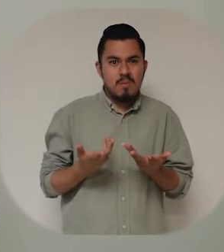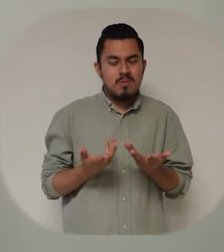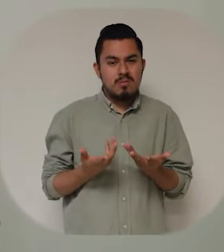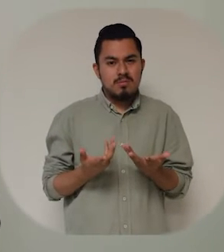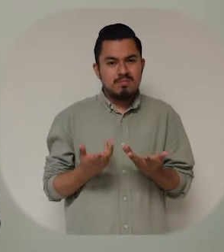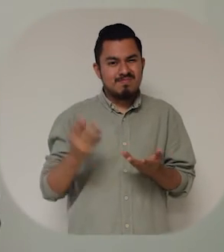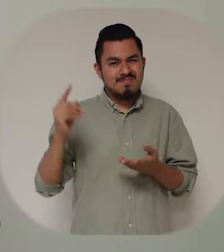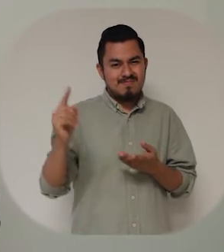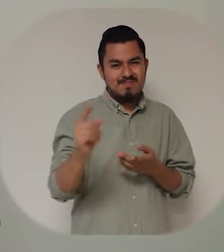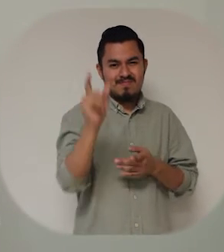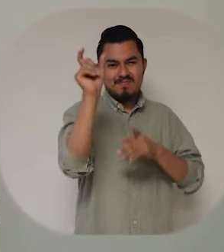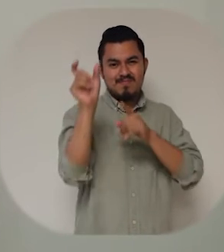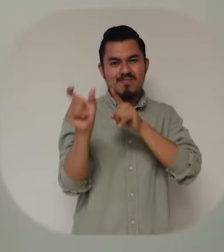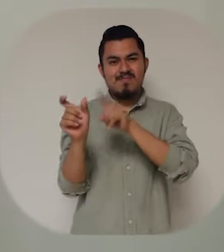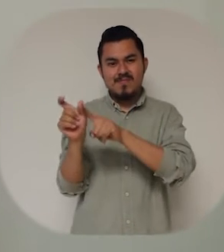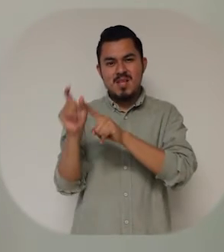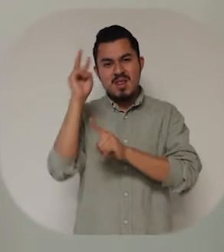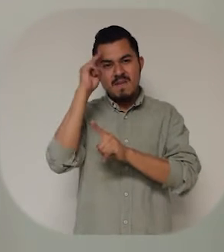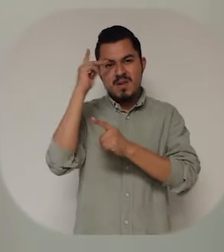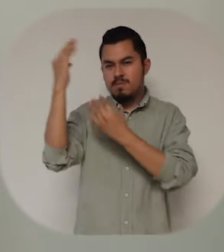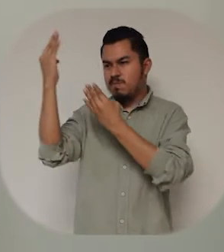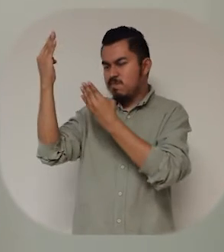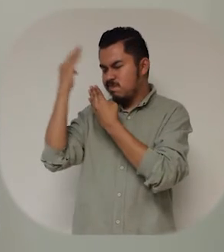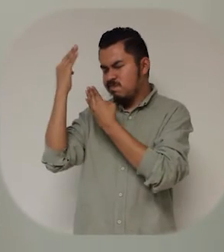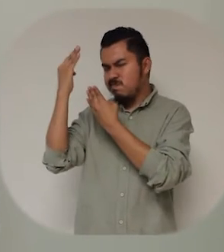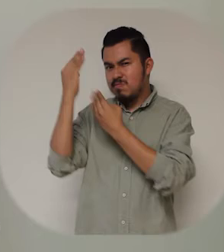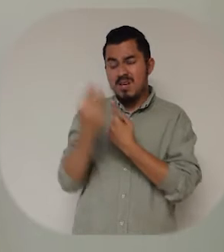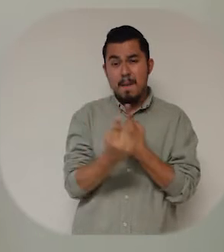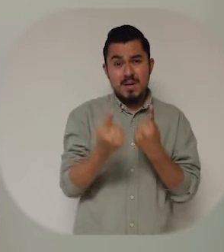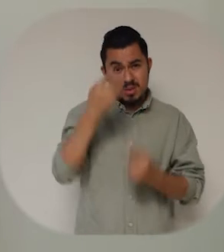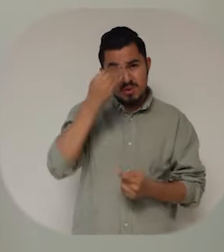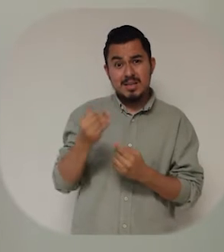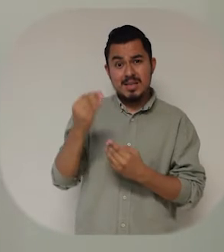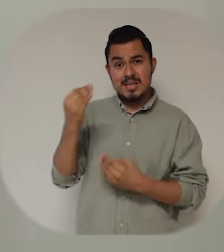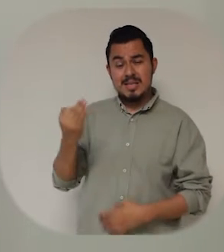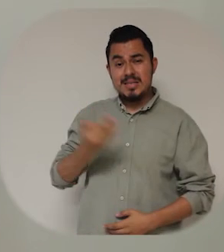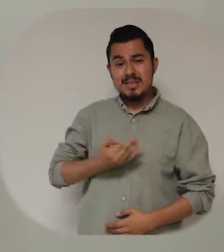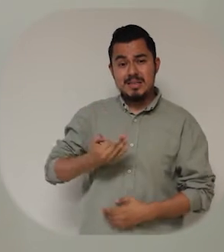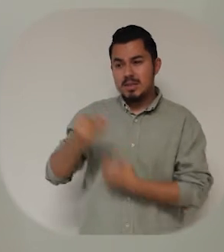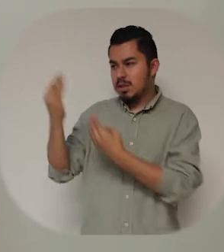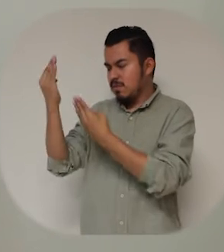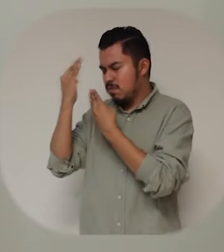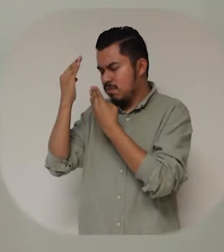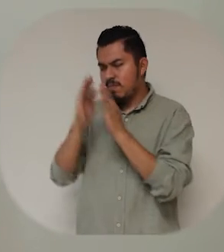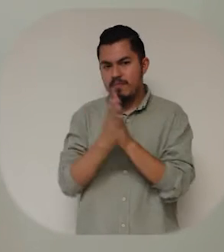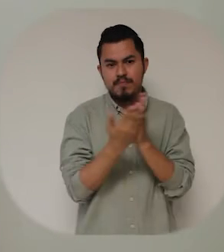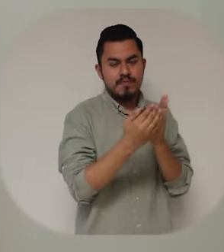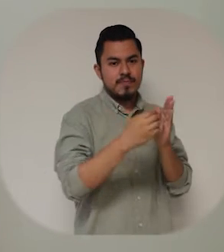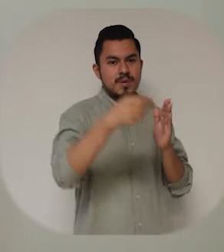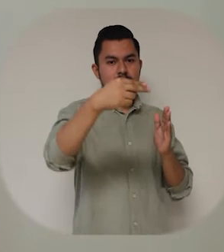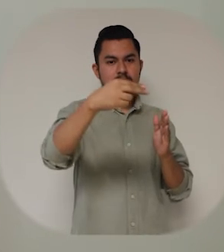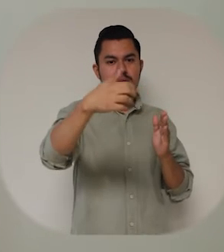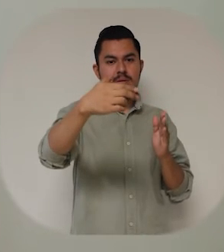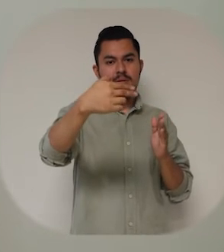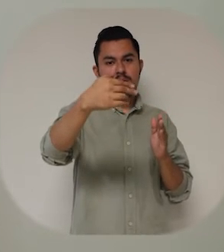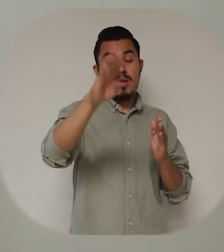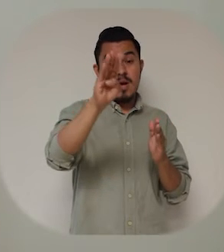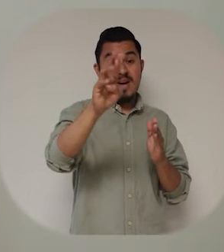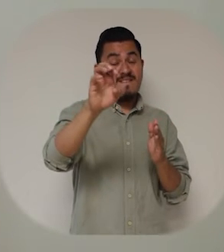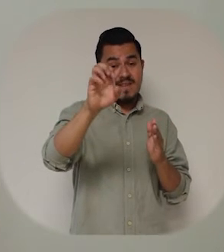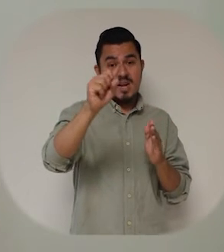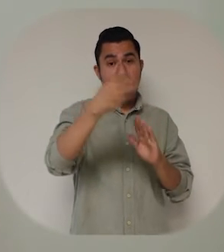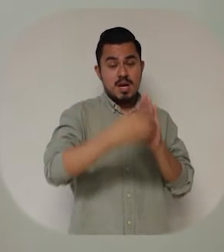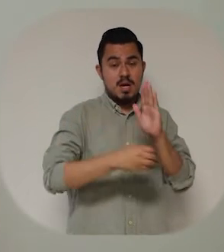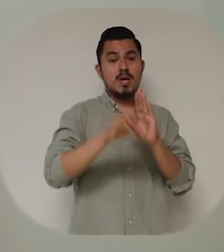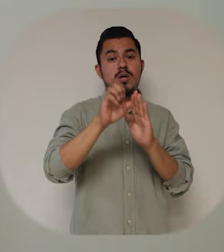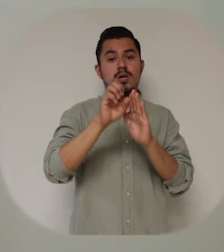12:9, por otra parte, tuvimos a nuestros padres terrenales que nos disciplinaban y los venerábamos. ¿Por qué no obedeceremos mucho